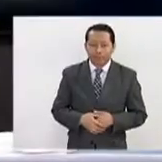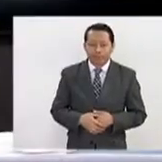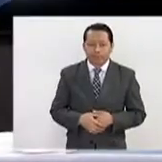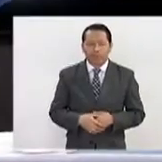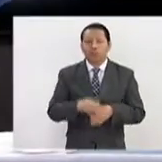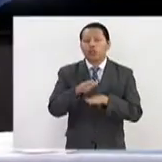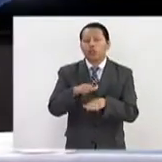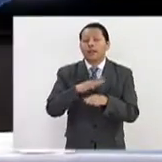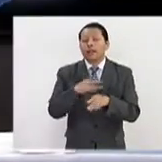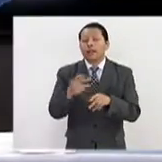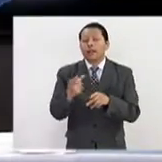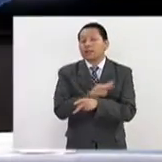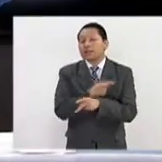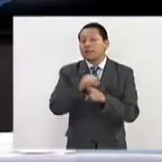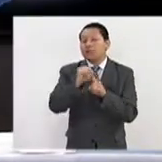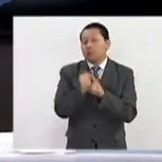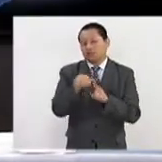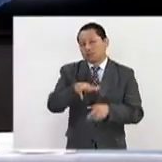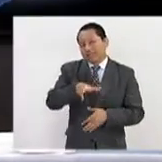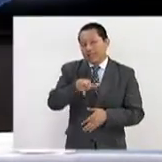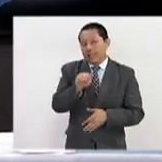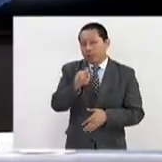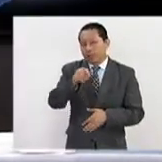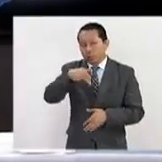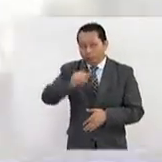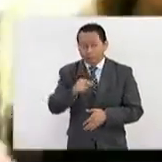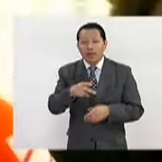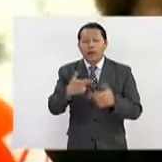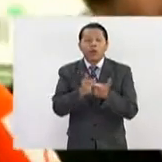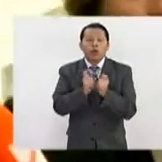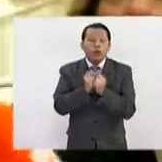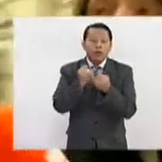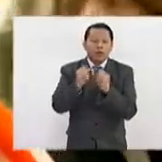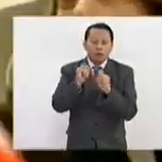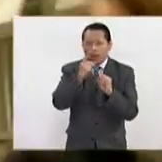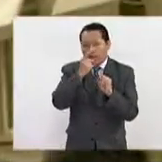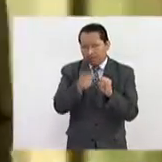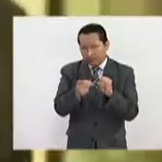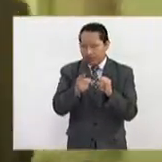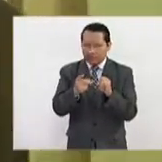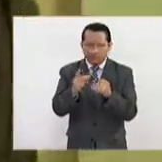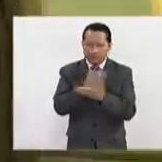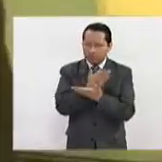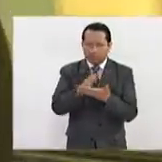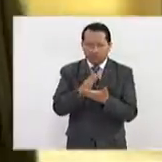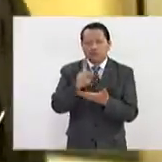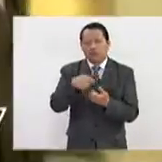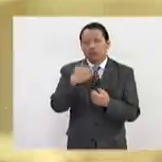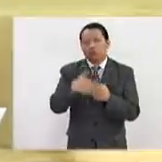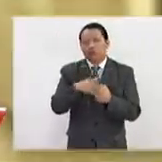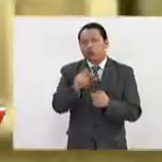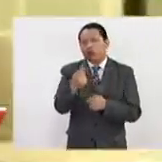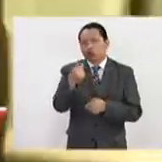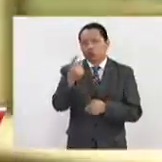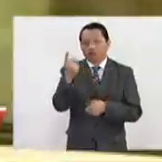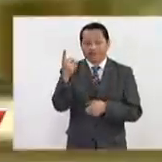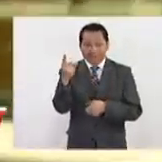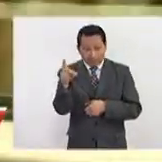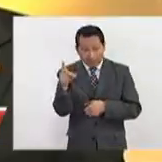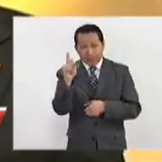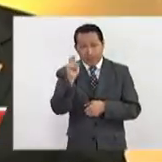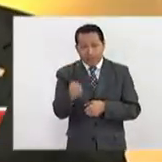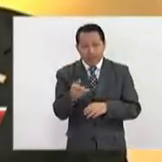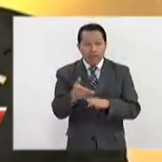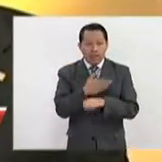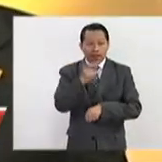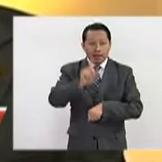Y sobre la situación en Cataluña, los partidos independentistas decidieron ir por separado de cara a las elecciones del próximo 21 de diciembre. Días